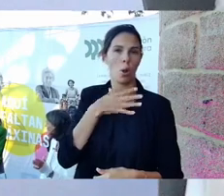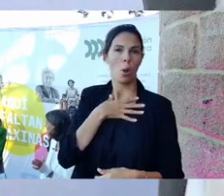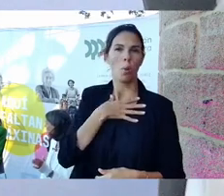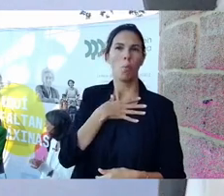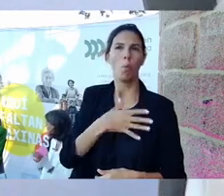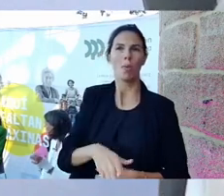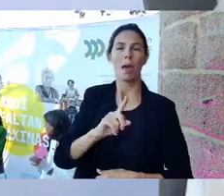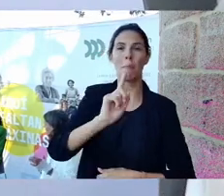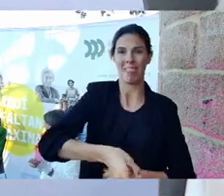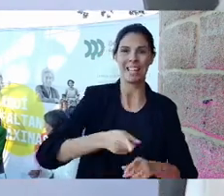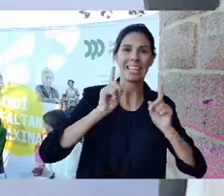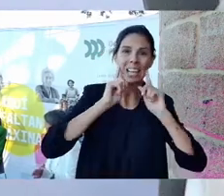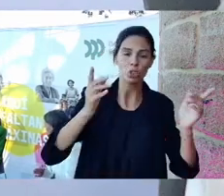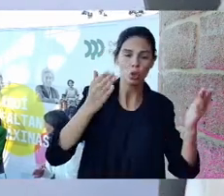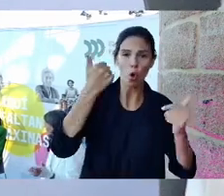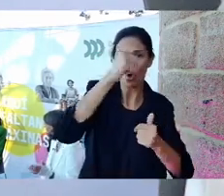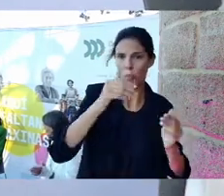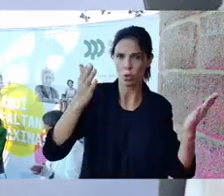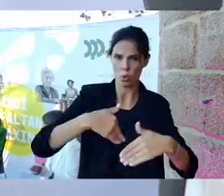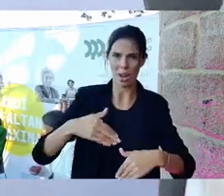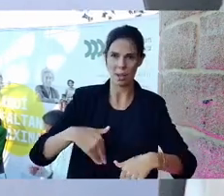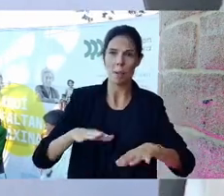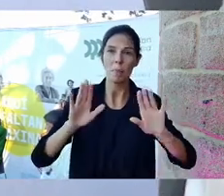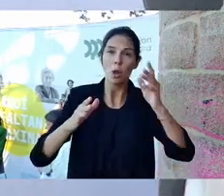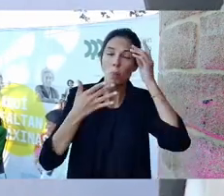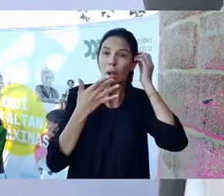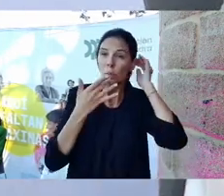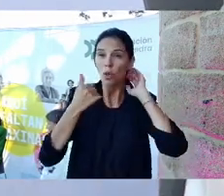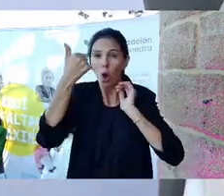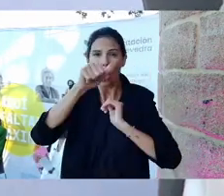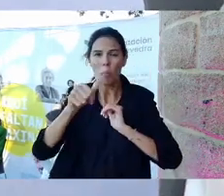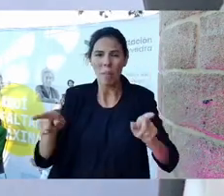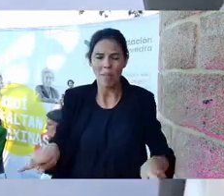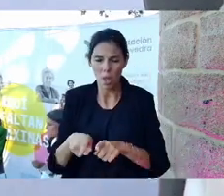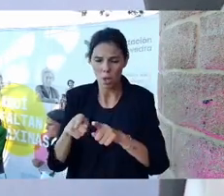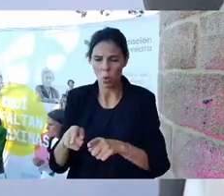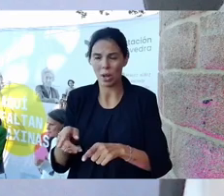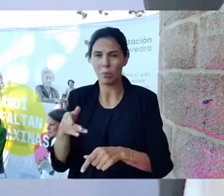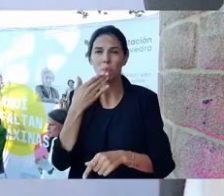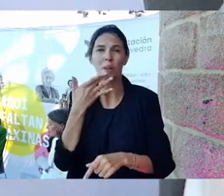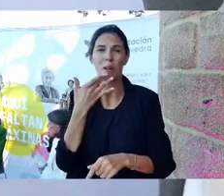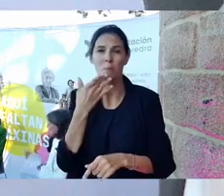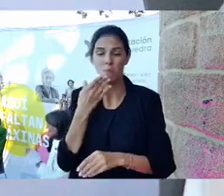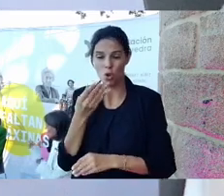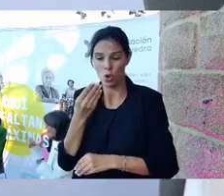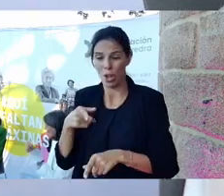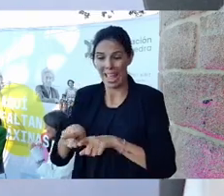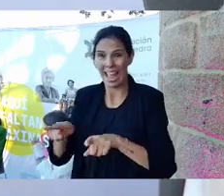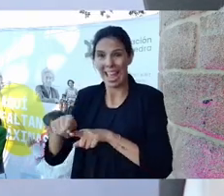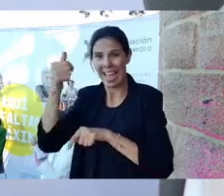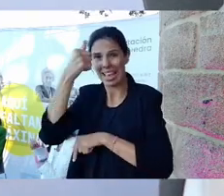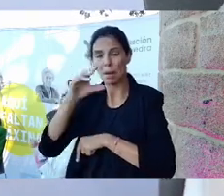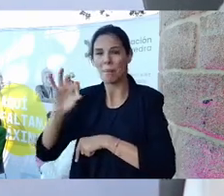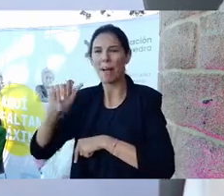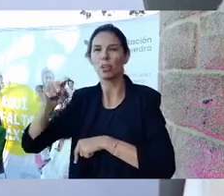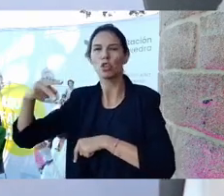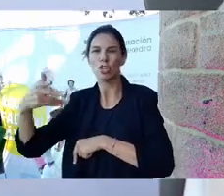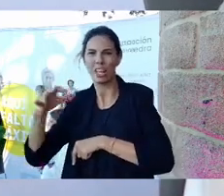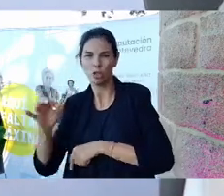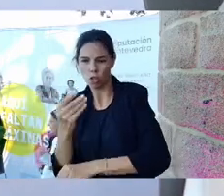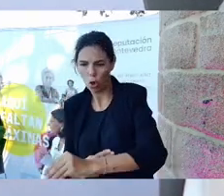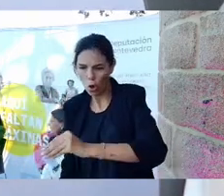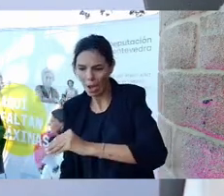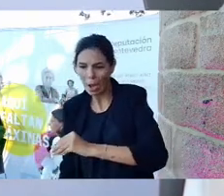una mujer podía reinar en ausencia de hombres. Si había un hombre, aunque fuera más pequeño, reinaba el hombre. Y por eso cuando nació el infante Sancho, hijo de Zaida, de